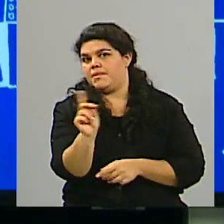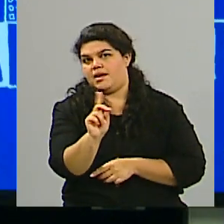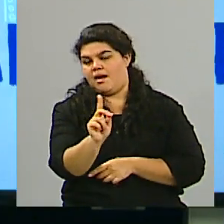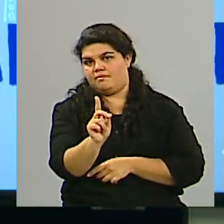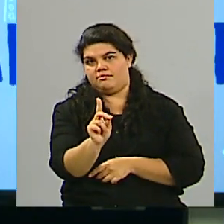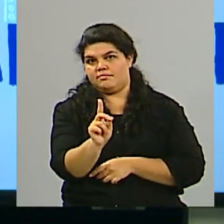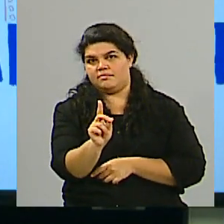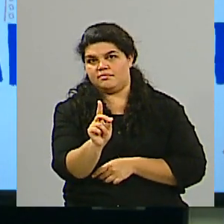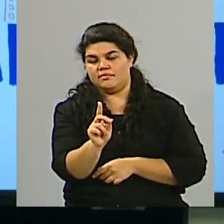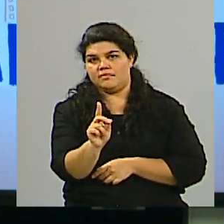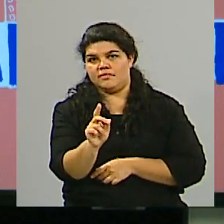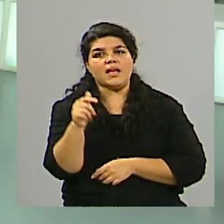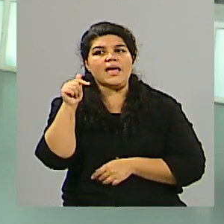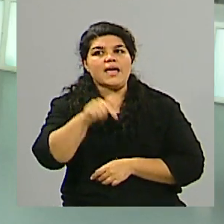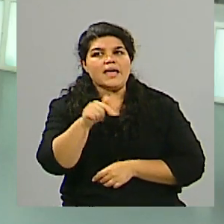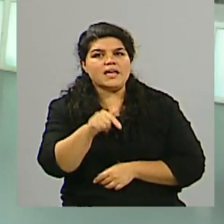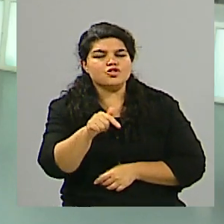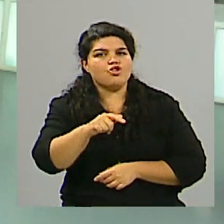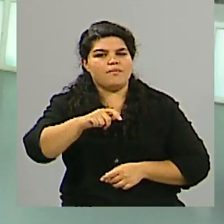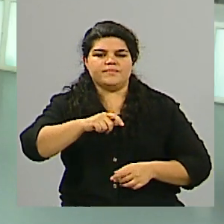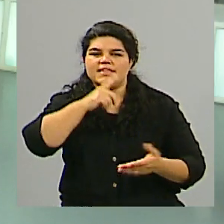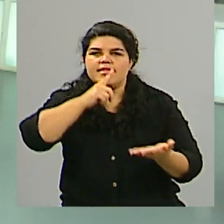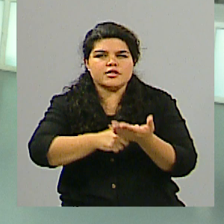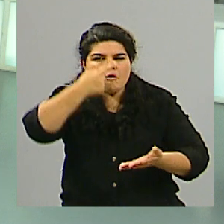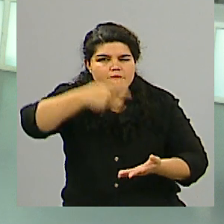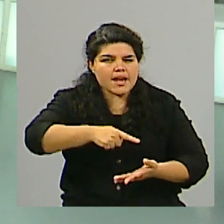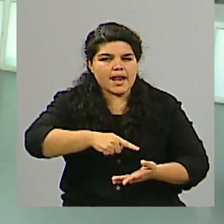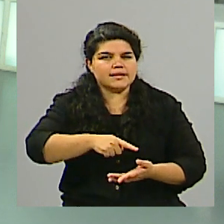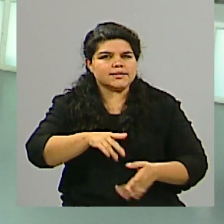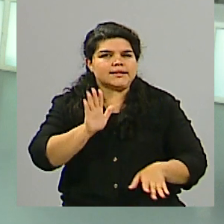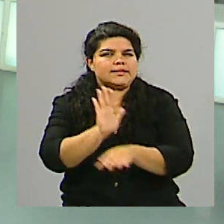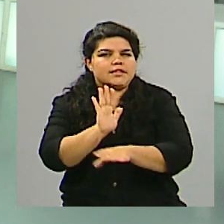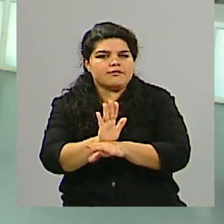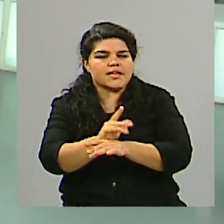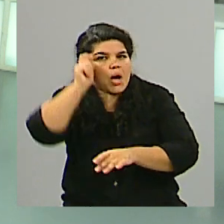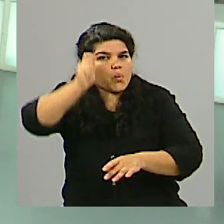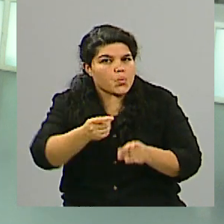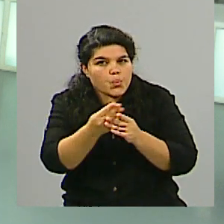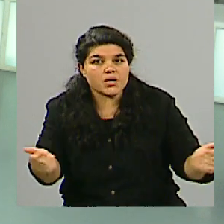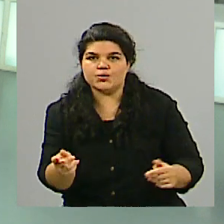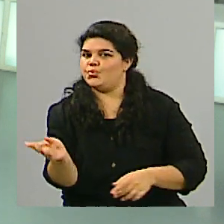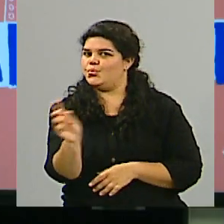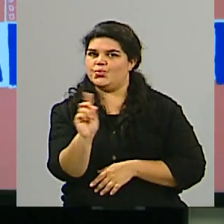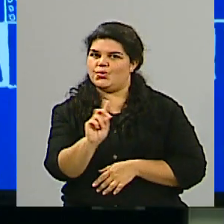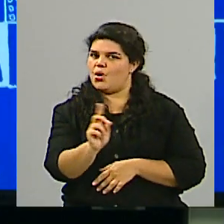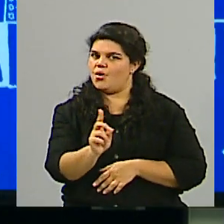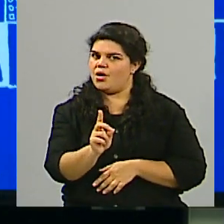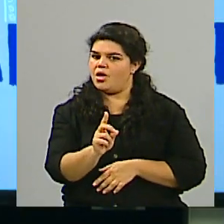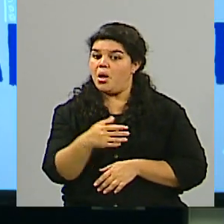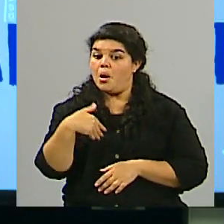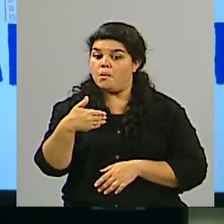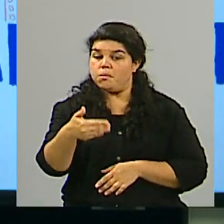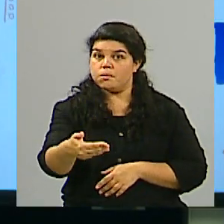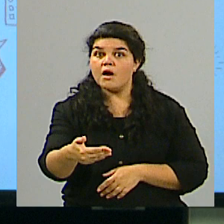no genera todavía una sentencia firme. O sea que todavía para poder hablar de una absolución definitiva, hay que esperar